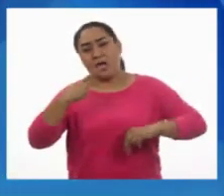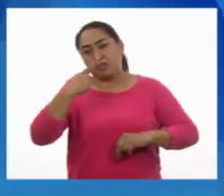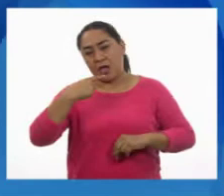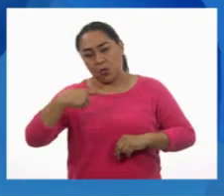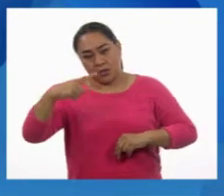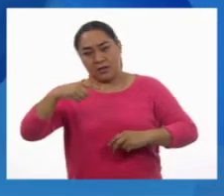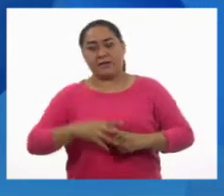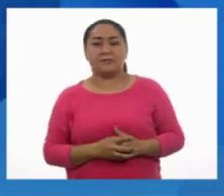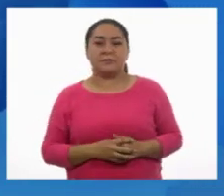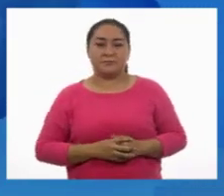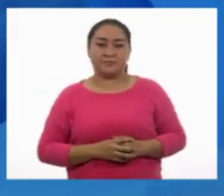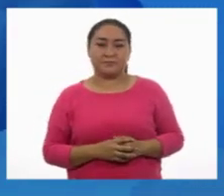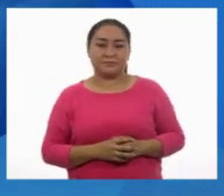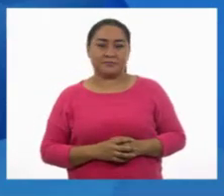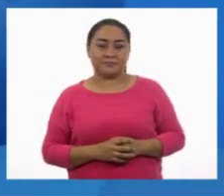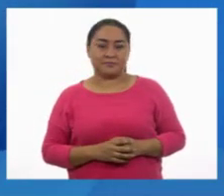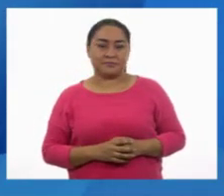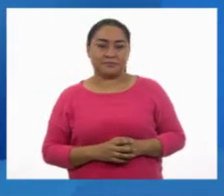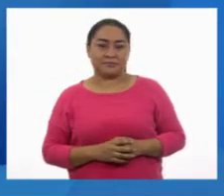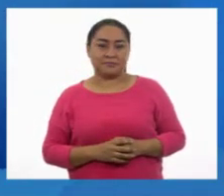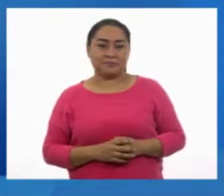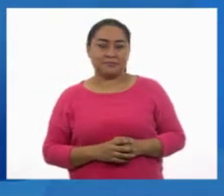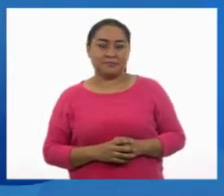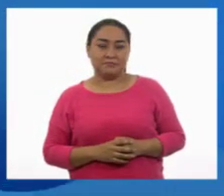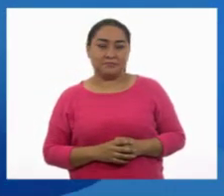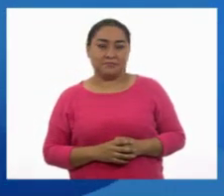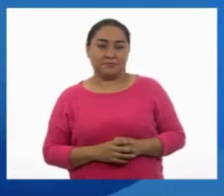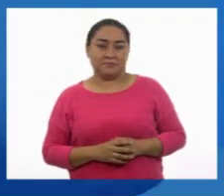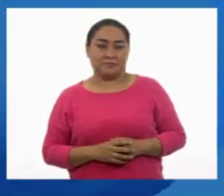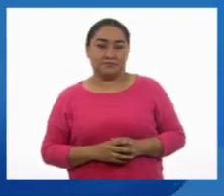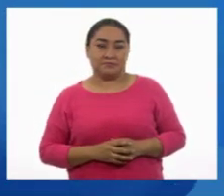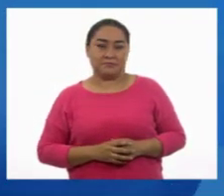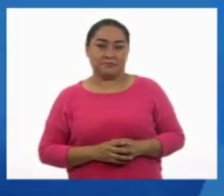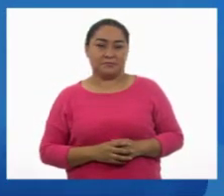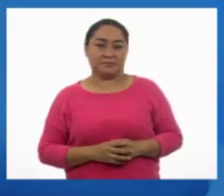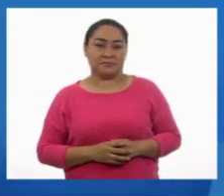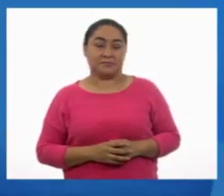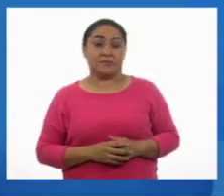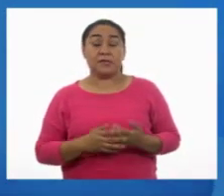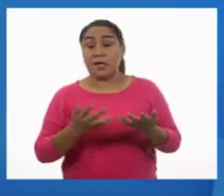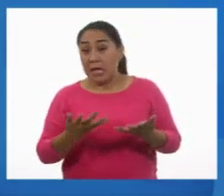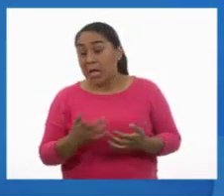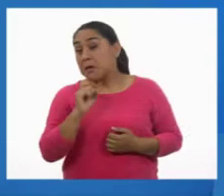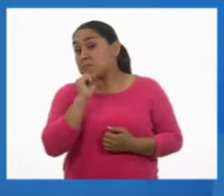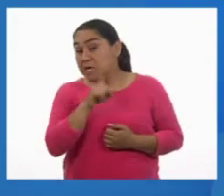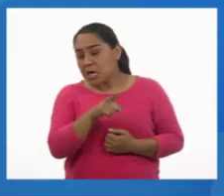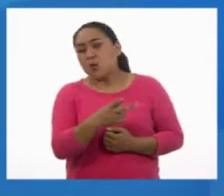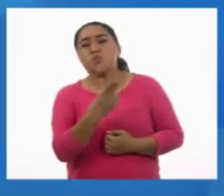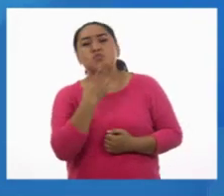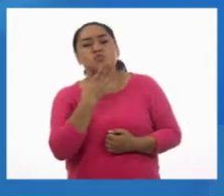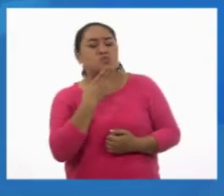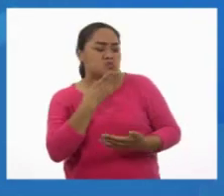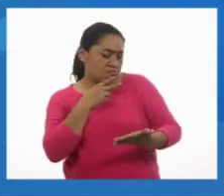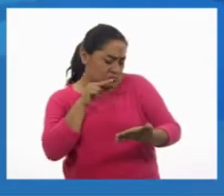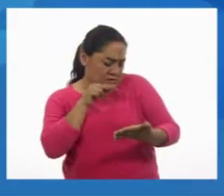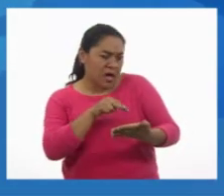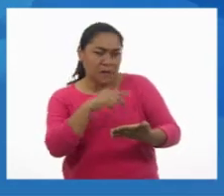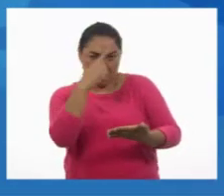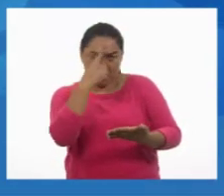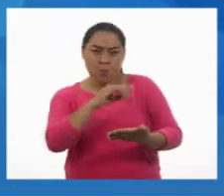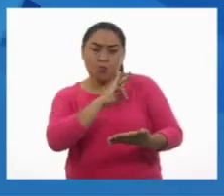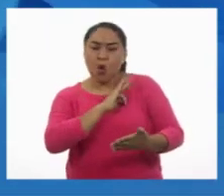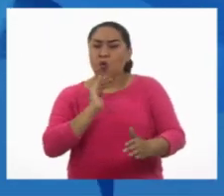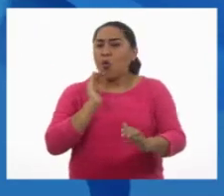panjuahuil, yulpanok, wan ashan. Además, que ayuda a promover la comunicación